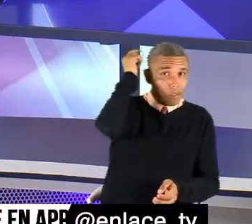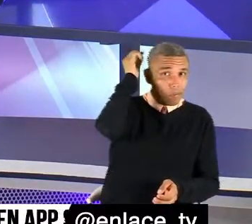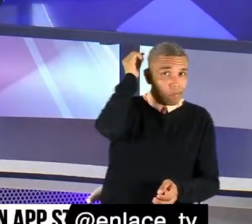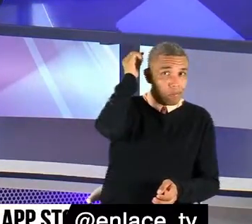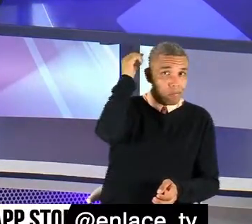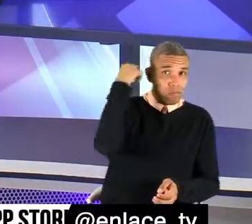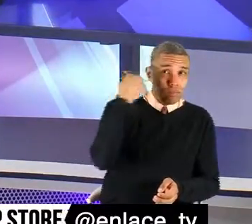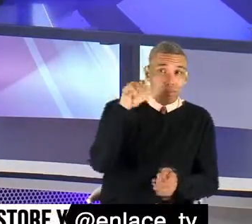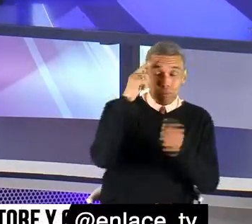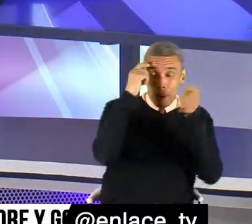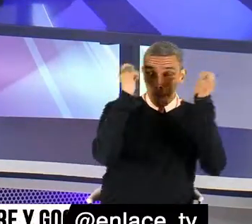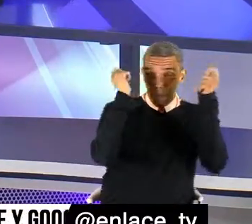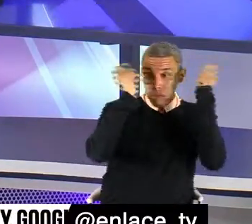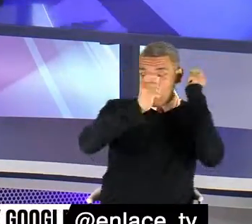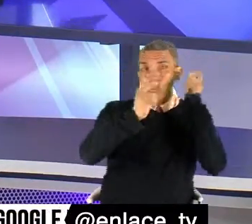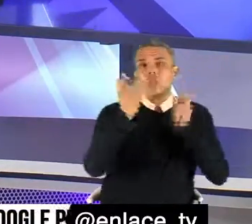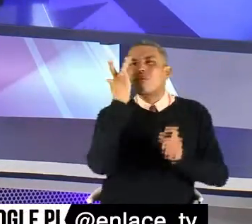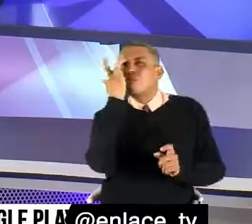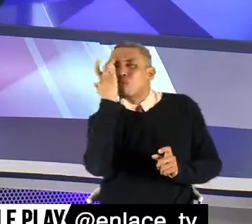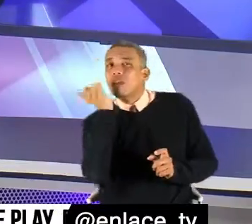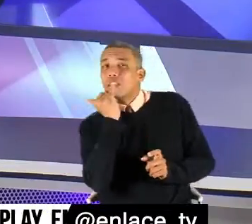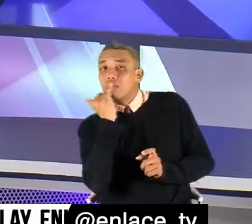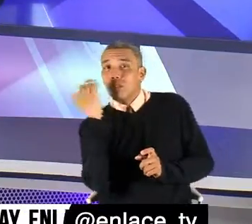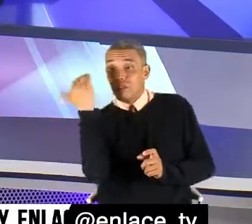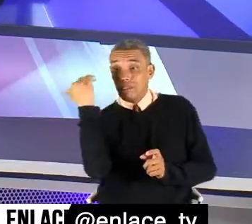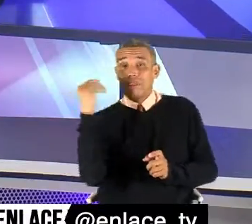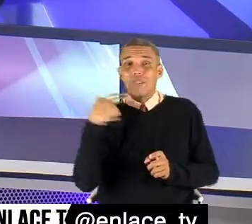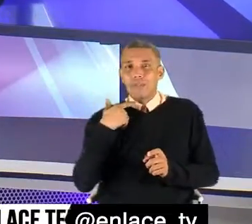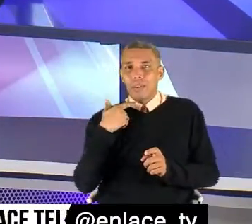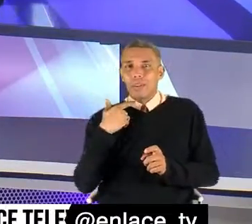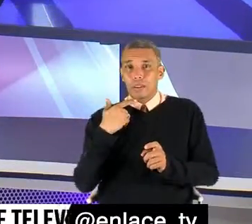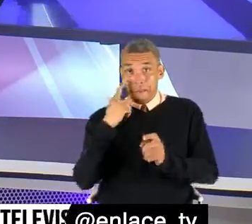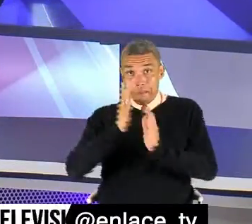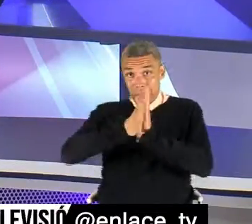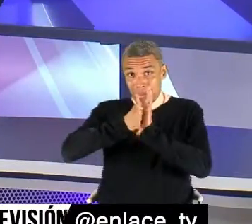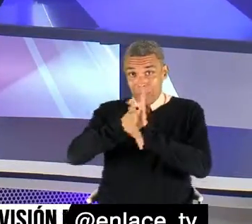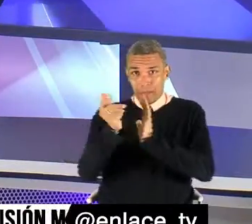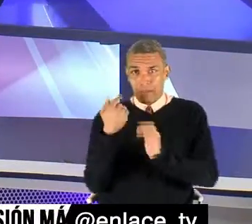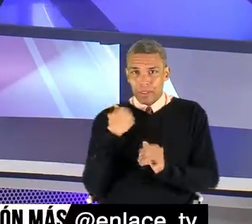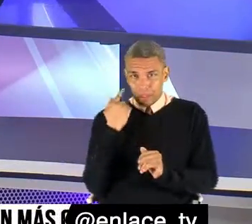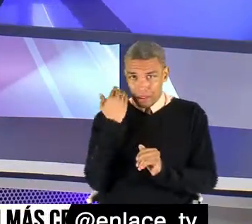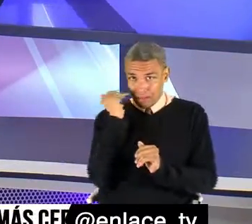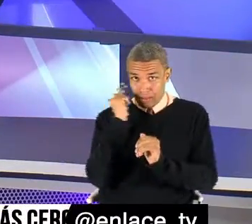salud de su señora madre y habla sobre los detalles de lo que sucedió.